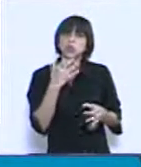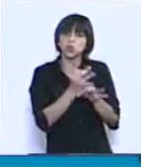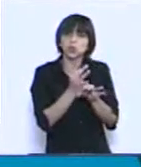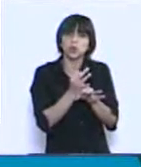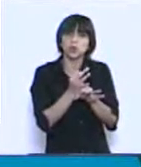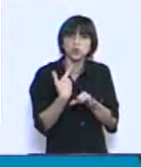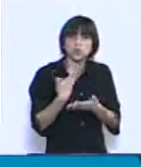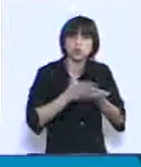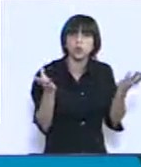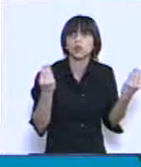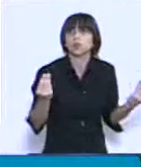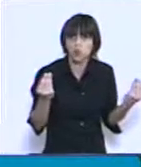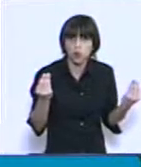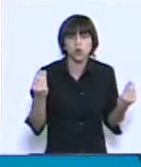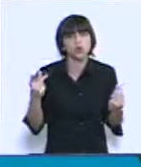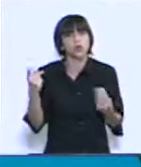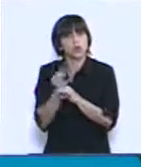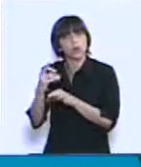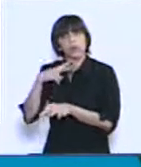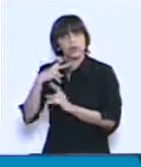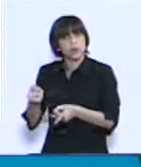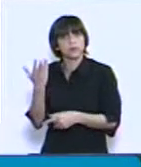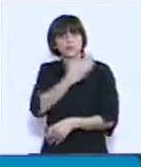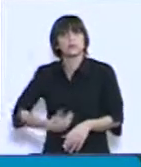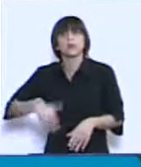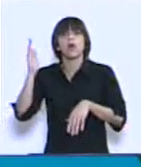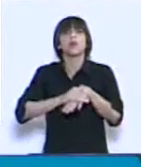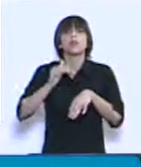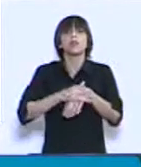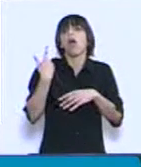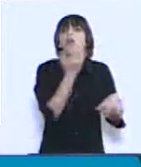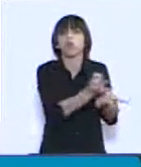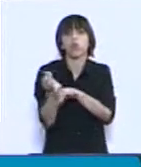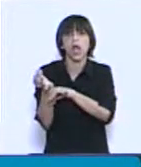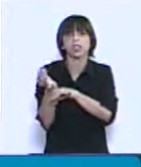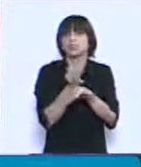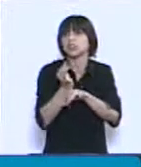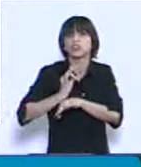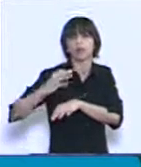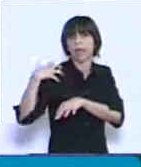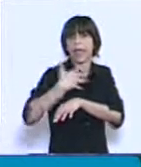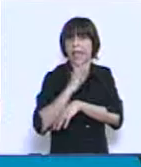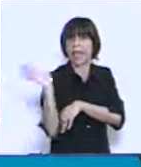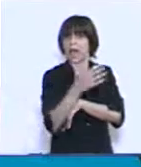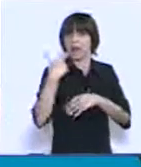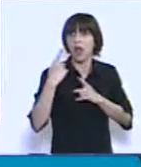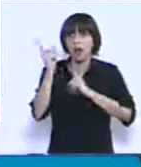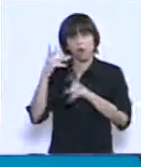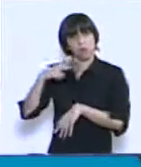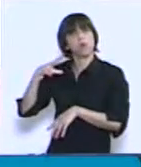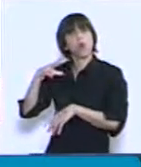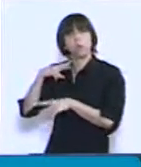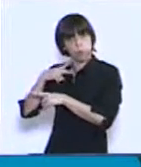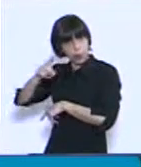es responsable de la educación y en su rol de responsable de la educación hay colegios de gestión privada pero